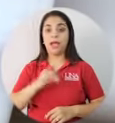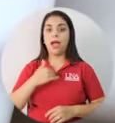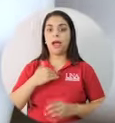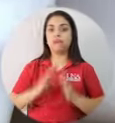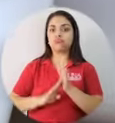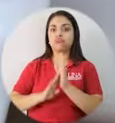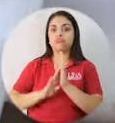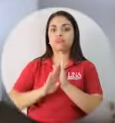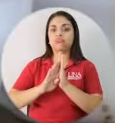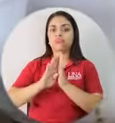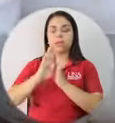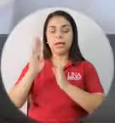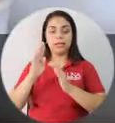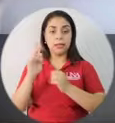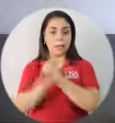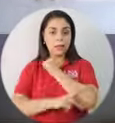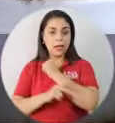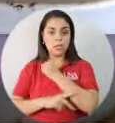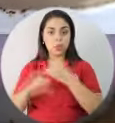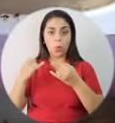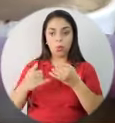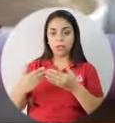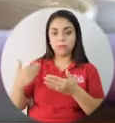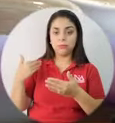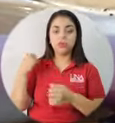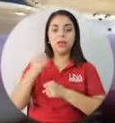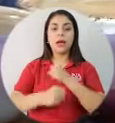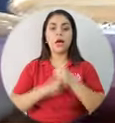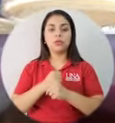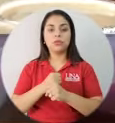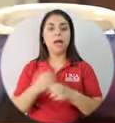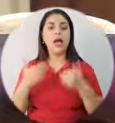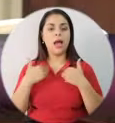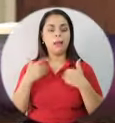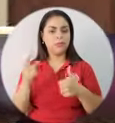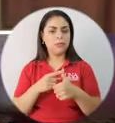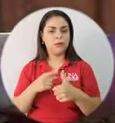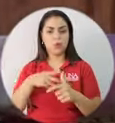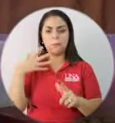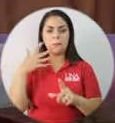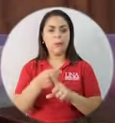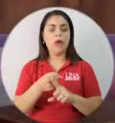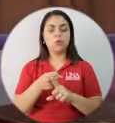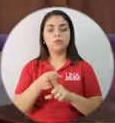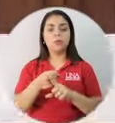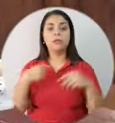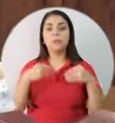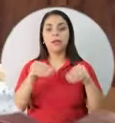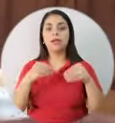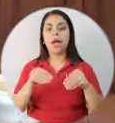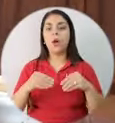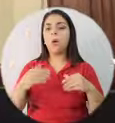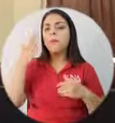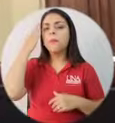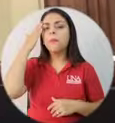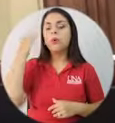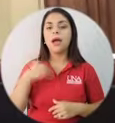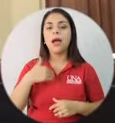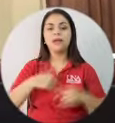que ha crecido muy fuertemente en el país durante los últimos años tiene primero, un impacto en el mercado porque encontramos